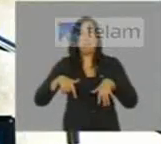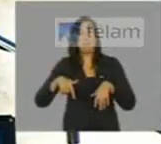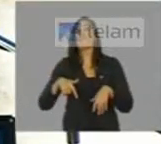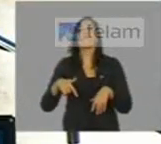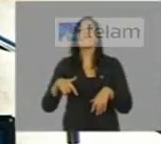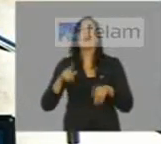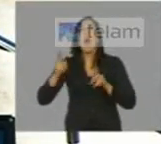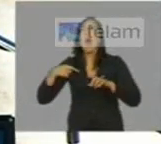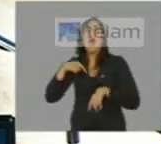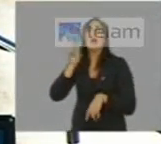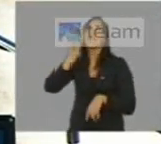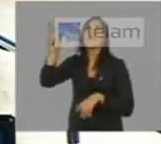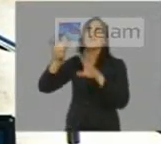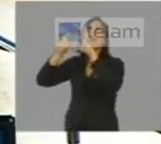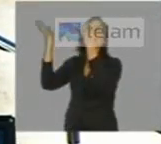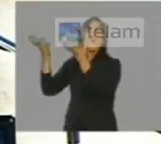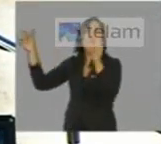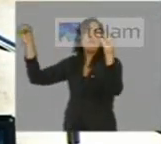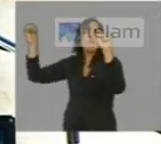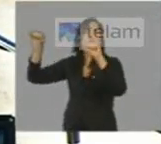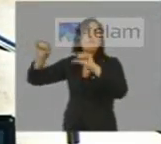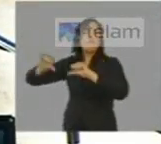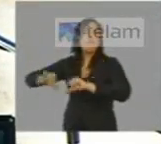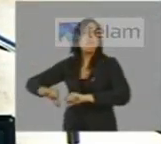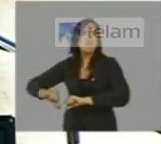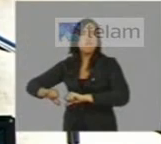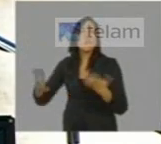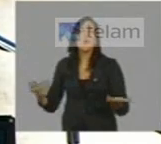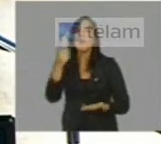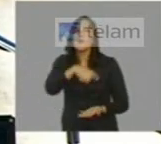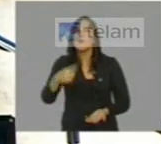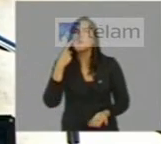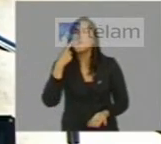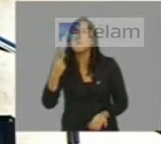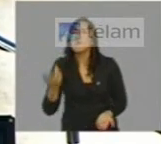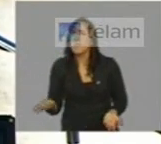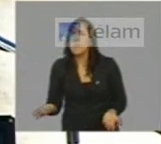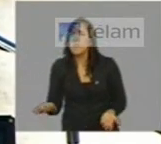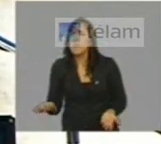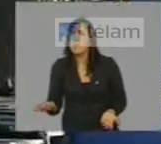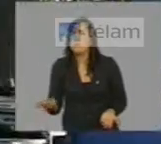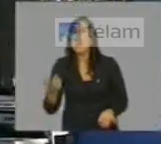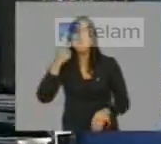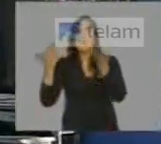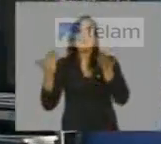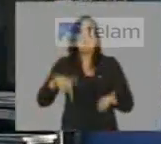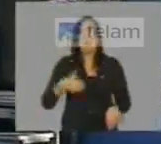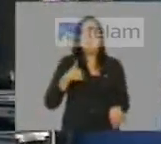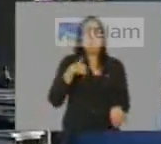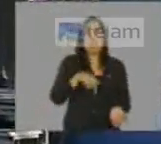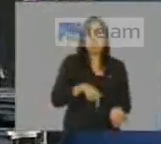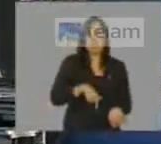cayendo. Fíjense ustedes, a diferencia de nuestro país, de nuestra